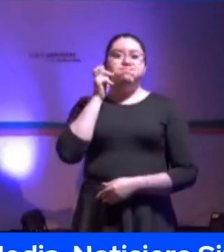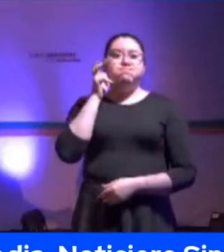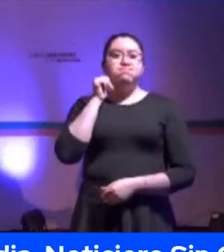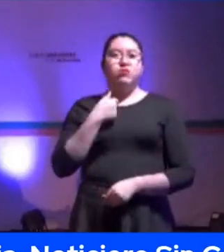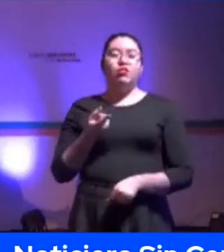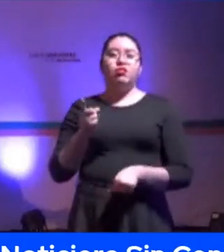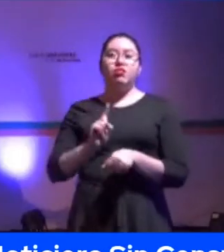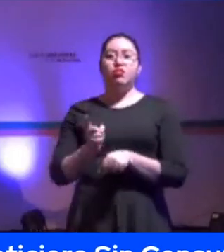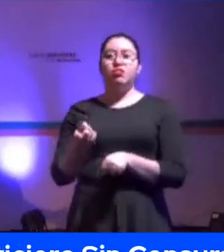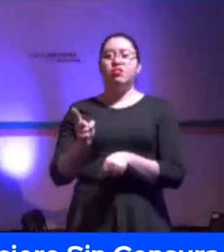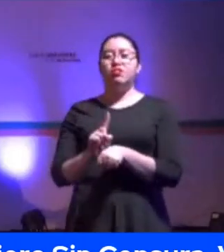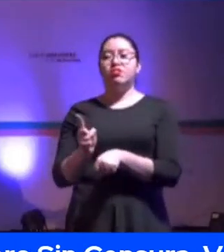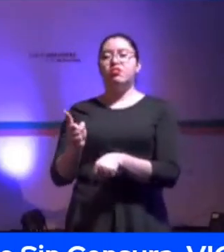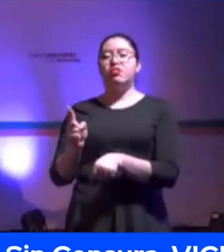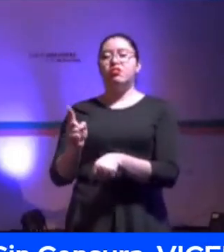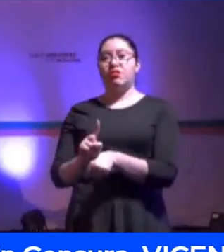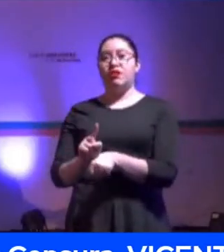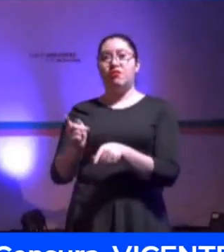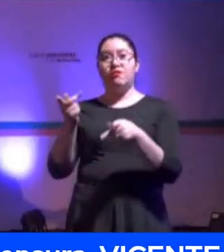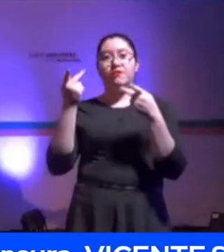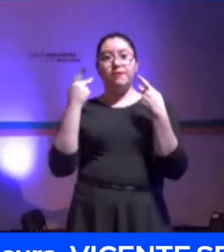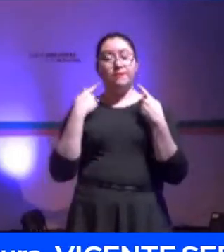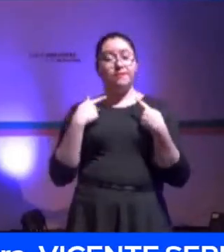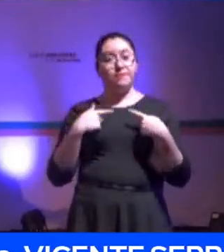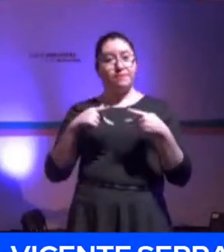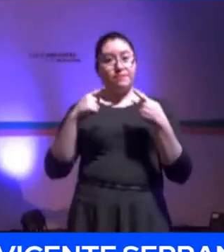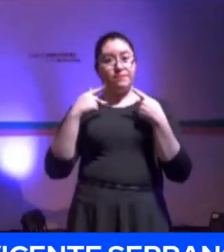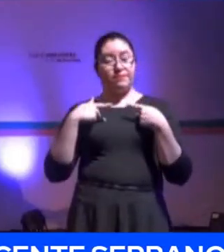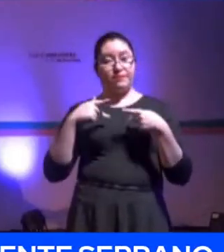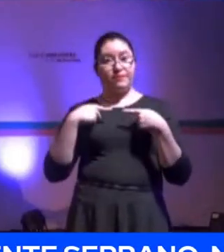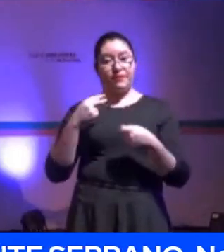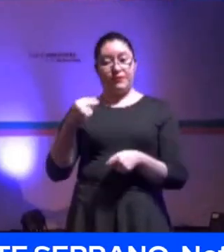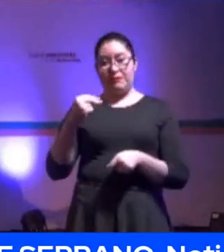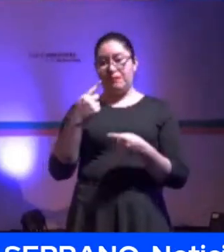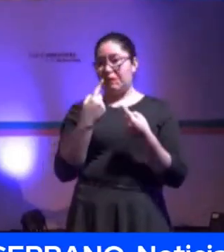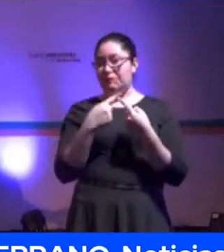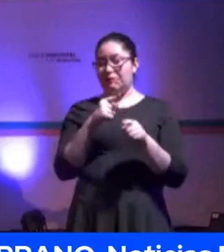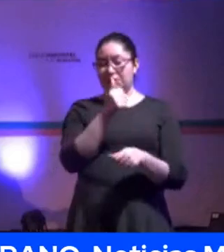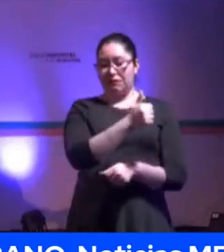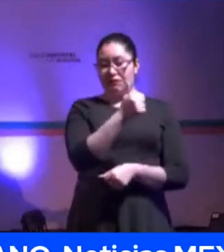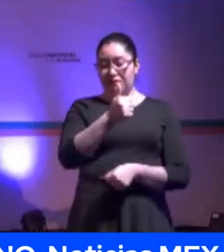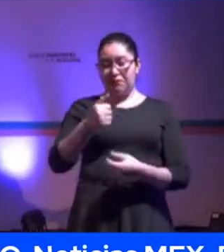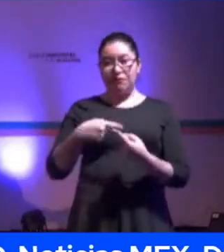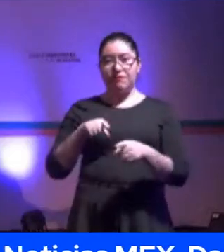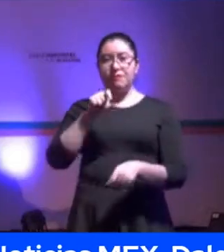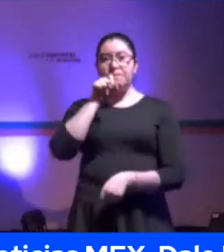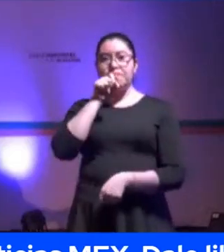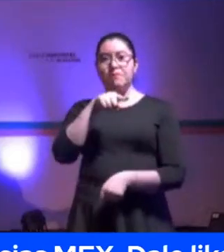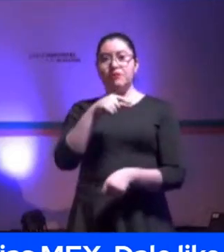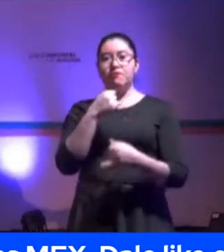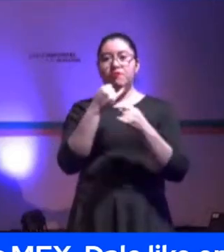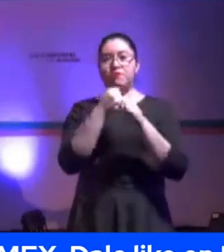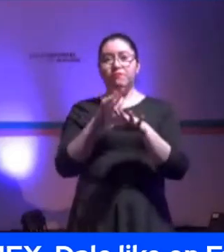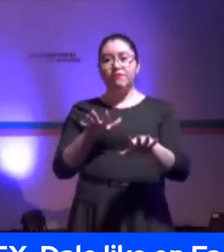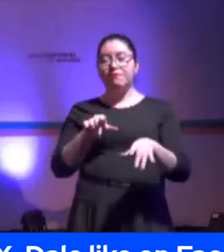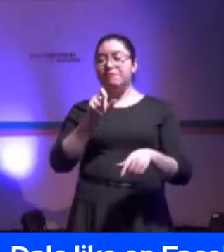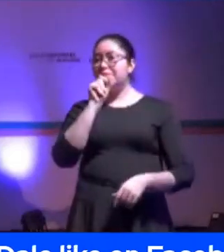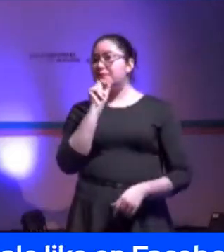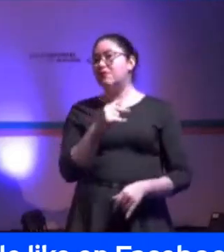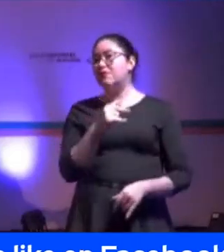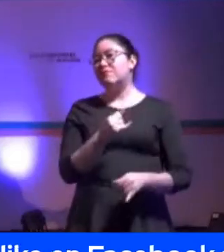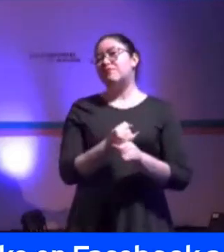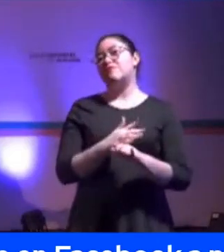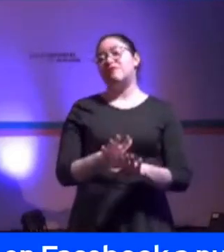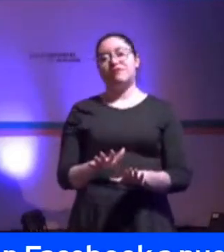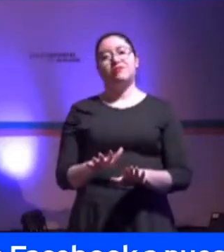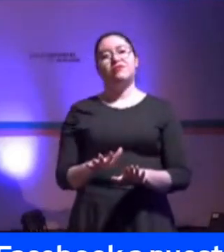los días a alguien de diferente nombre diciendo exactamente lo mismo. Y venían